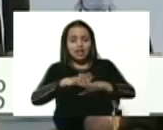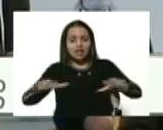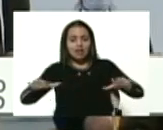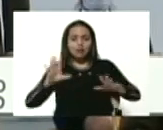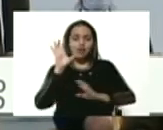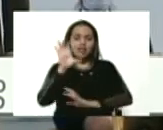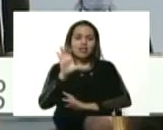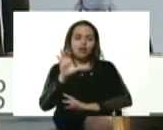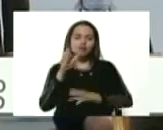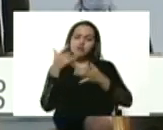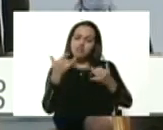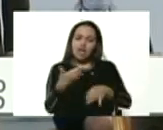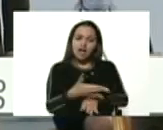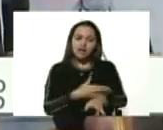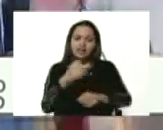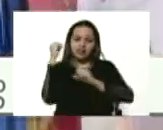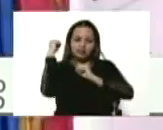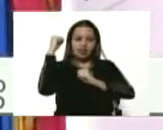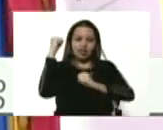estaba ganada.